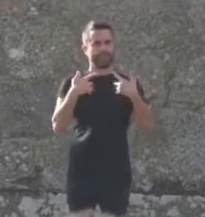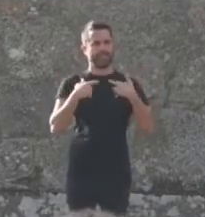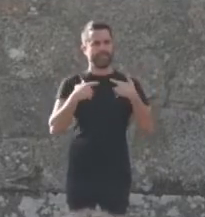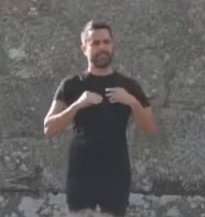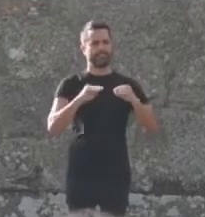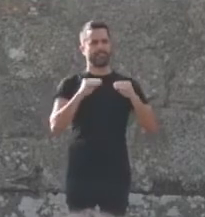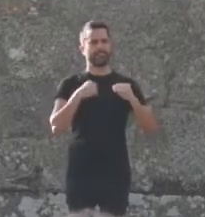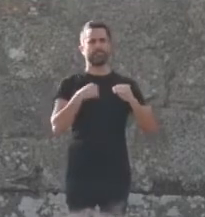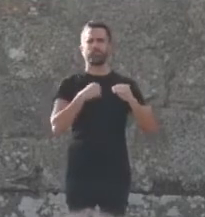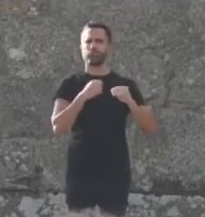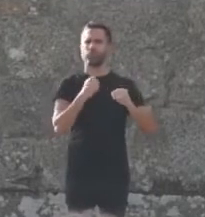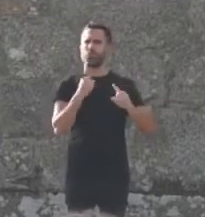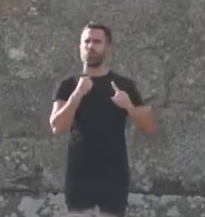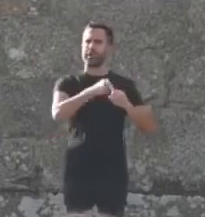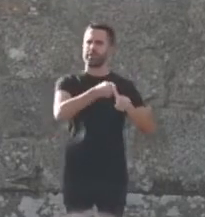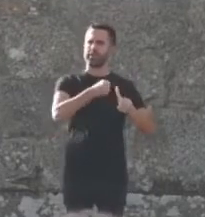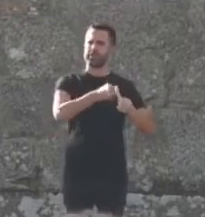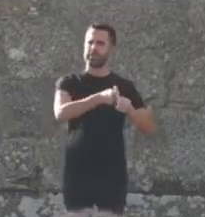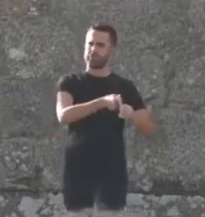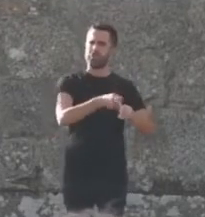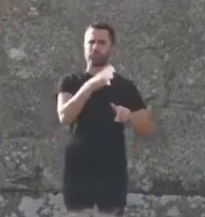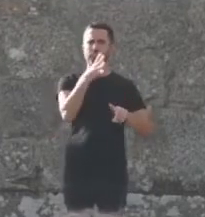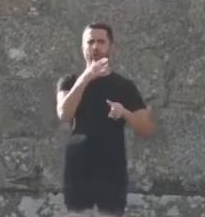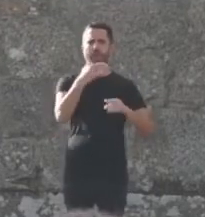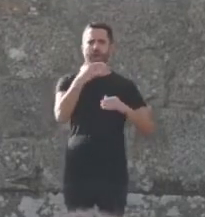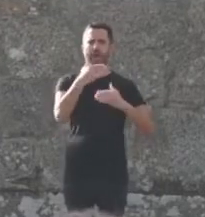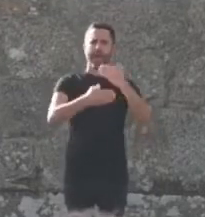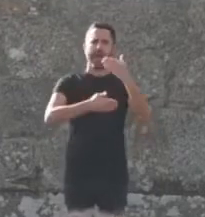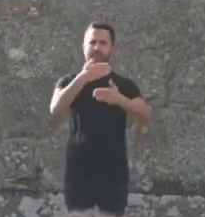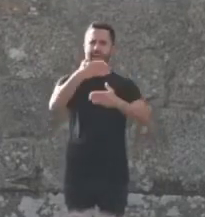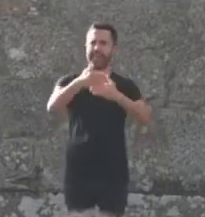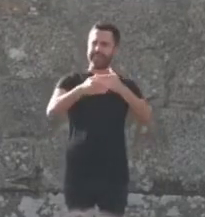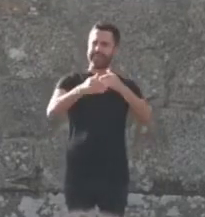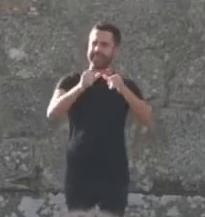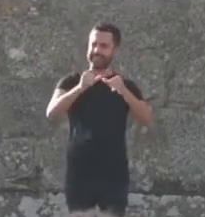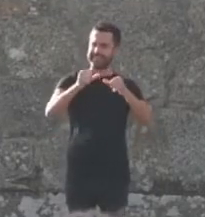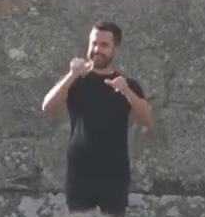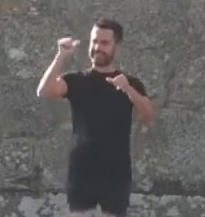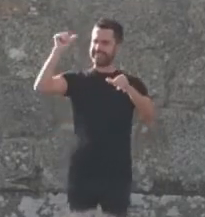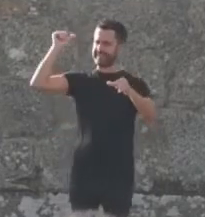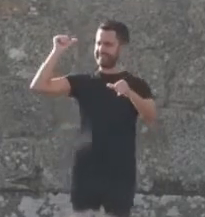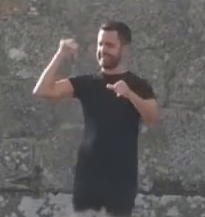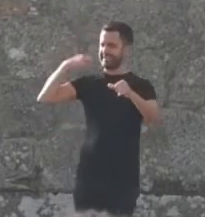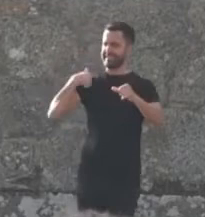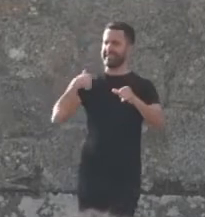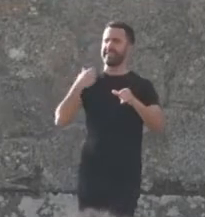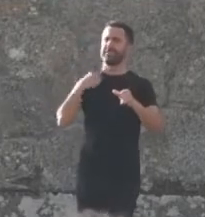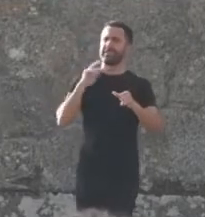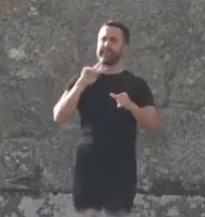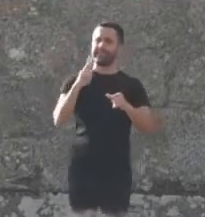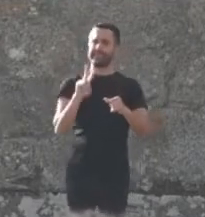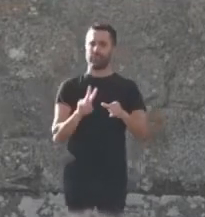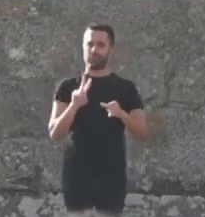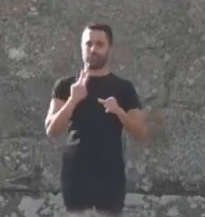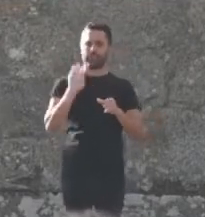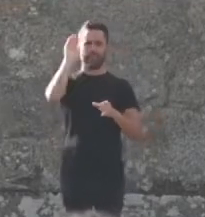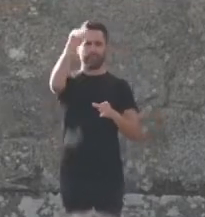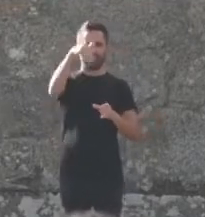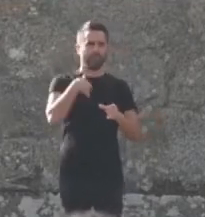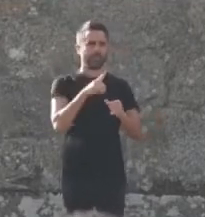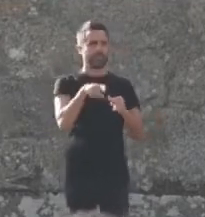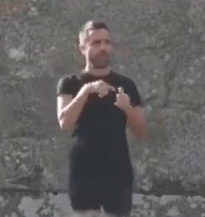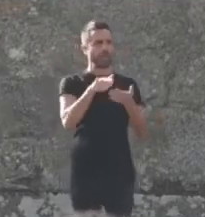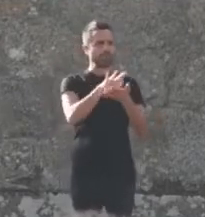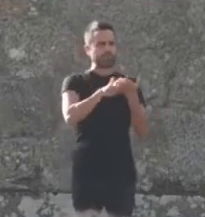represión, porque todos os avances que se produciran en Galiza ao longo de décadas en a Segunda República foron aniquilados,